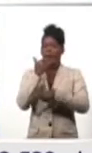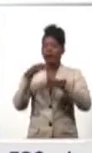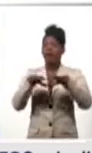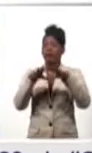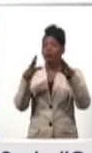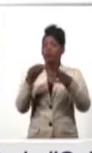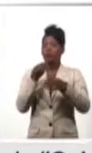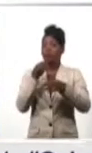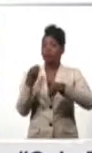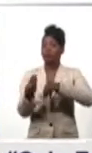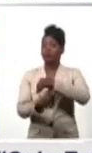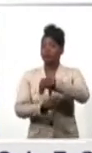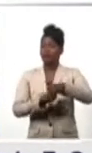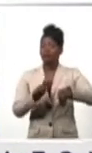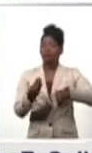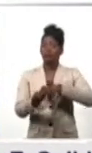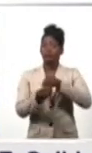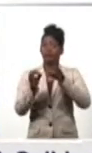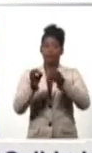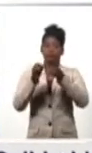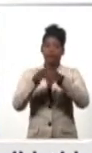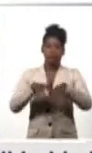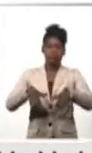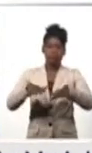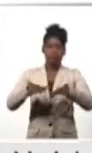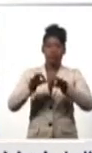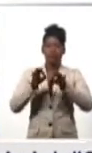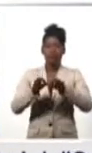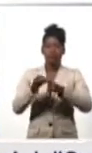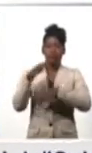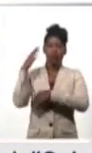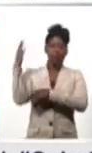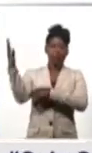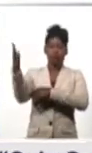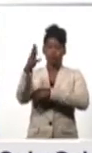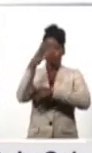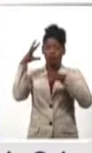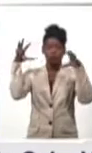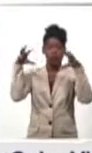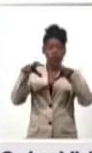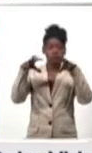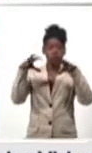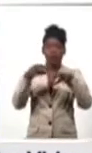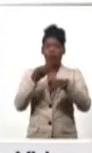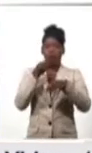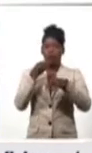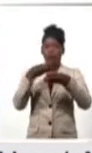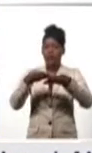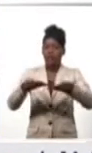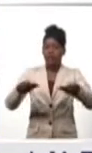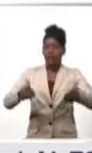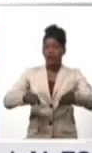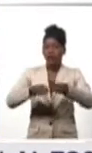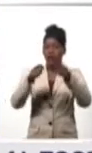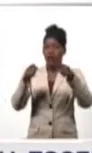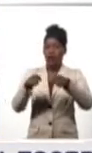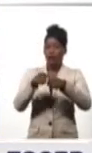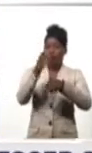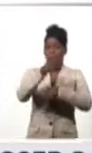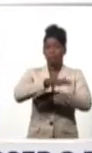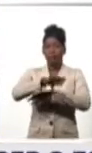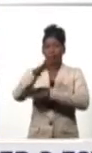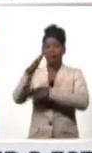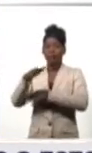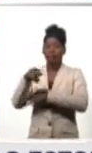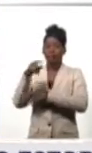en 4 aspectos fundamentales: fuertes vientos, intensas lluvias, mareas de tormenta y oleaje de penetración, capaces de